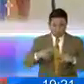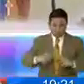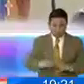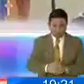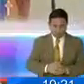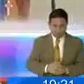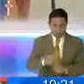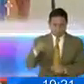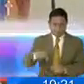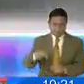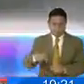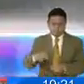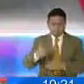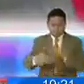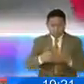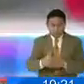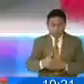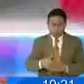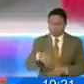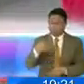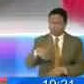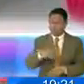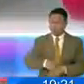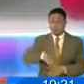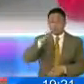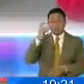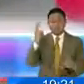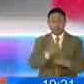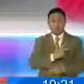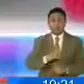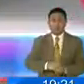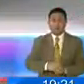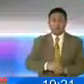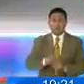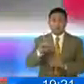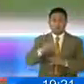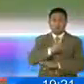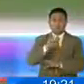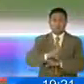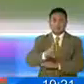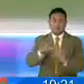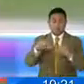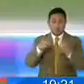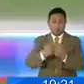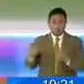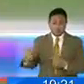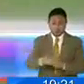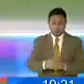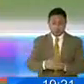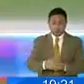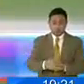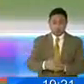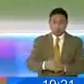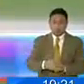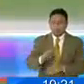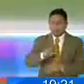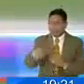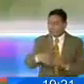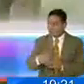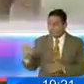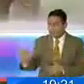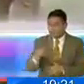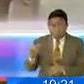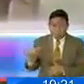ser peor. Dirigentes de la Sur Oscura, por su parte, rechazan que los metan a todos en el mismo